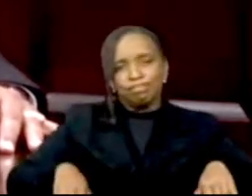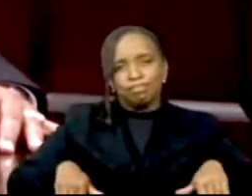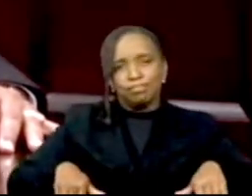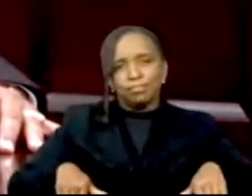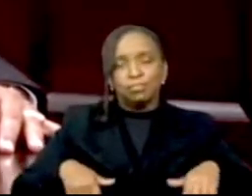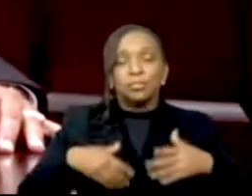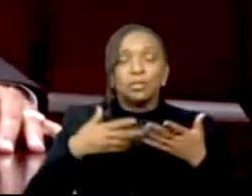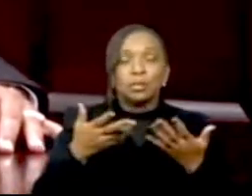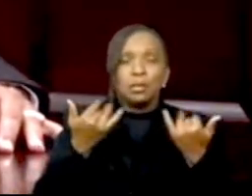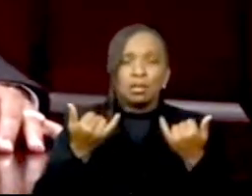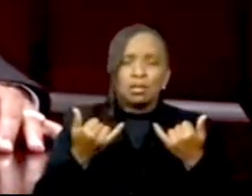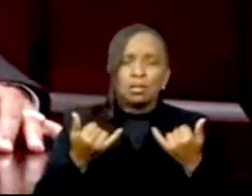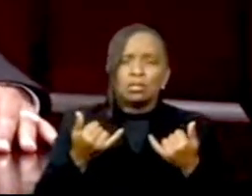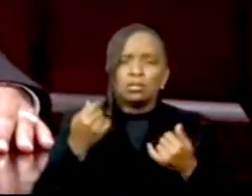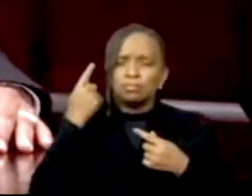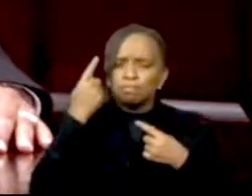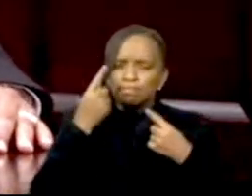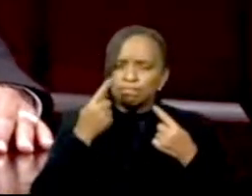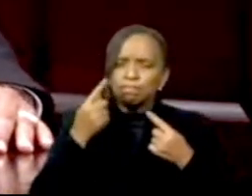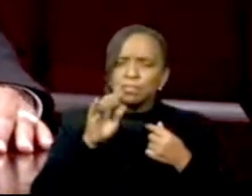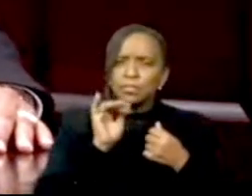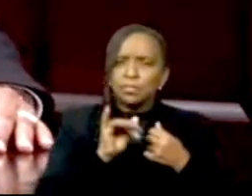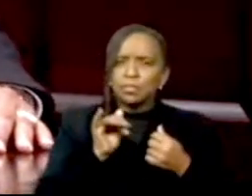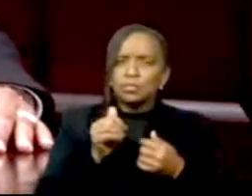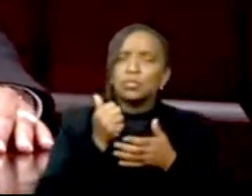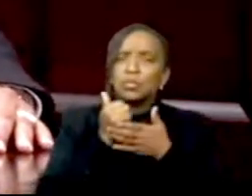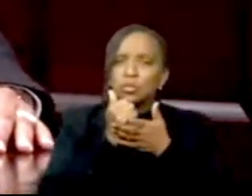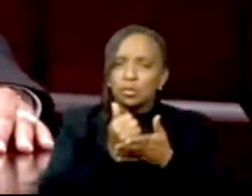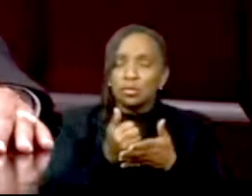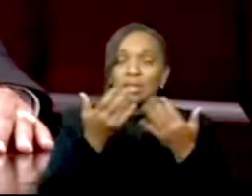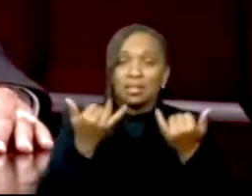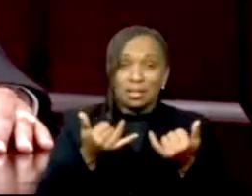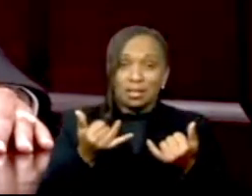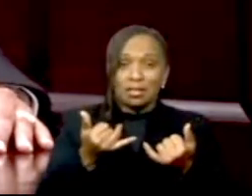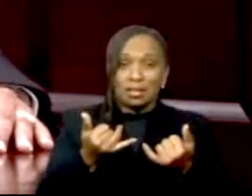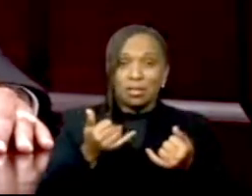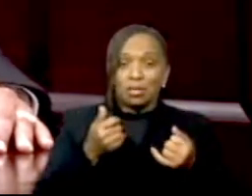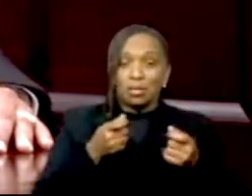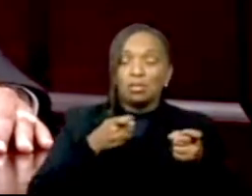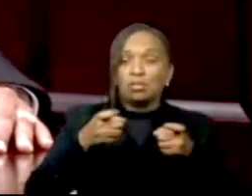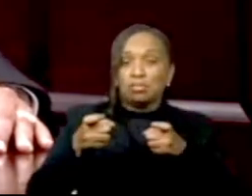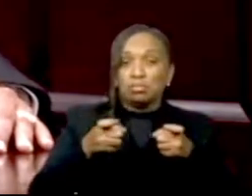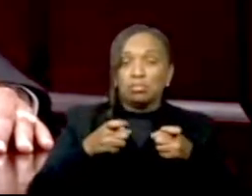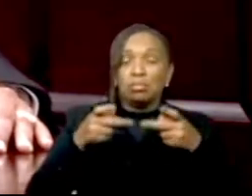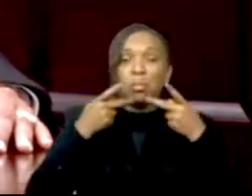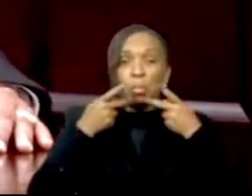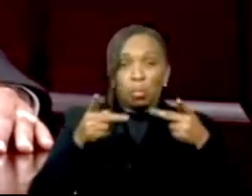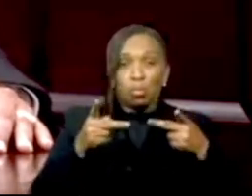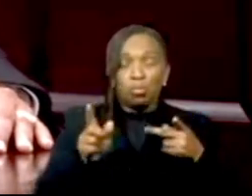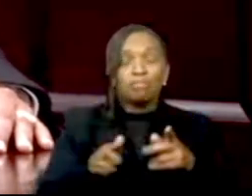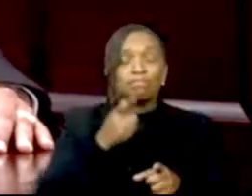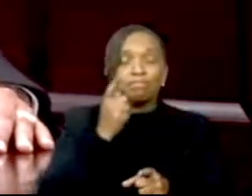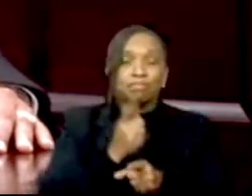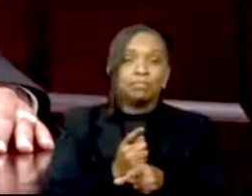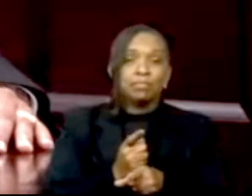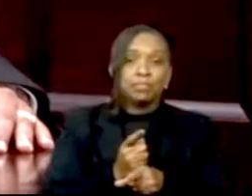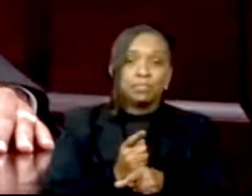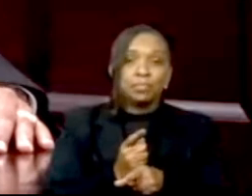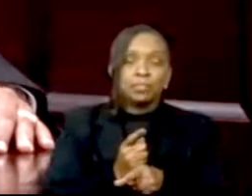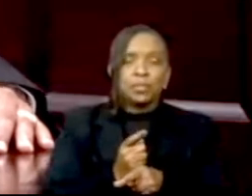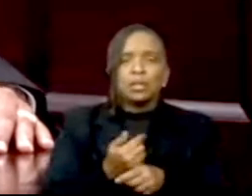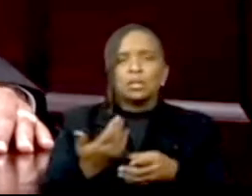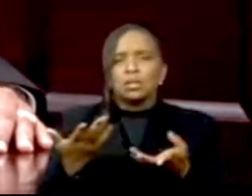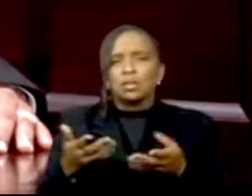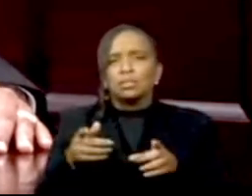buena administración pública. Además, media una ley orgánica, la ley 107-13, las